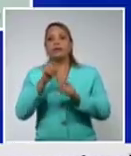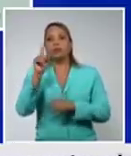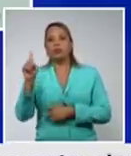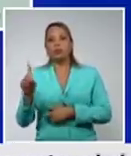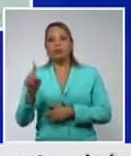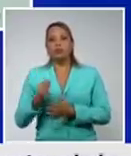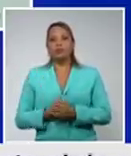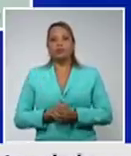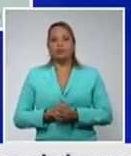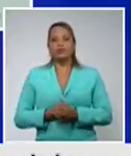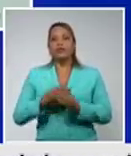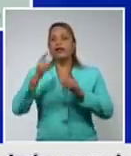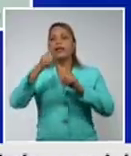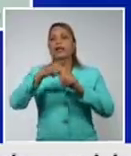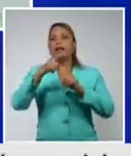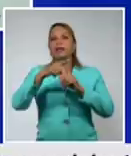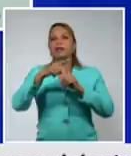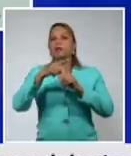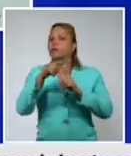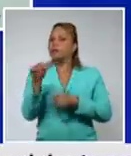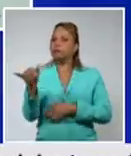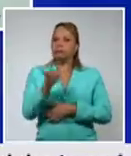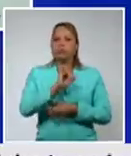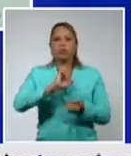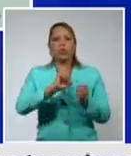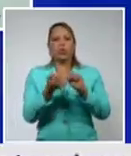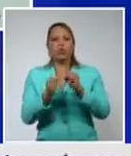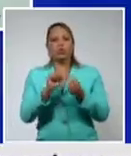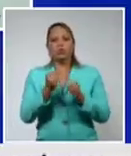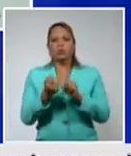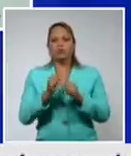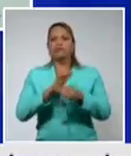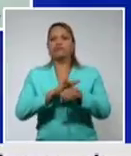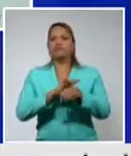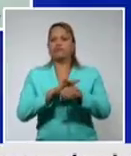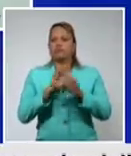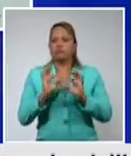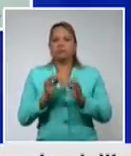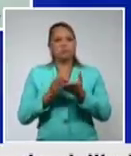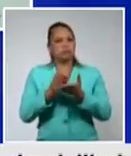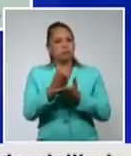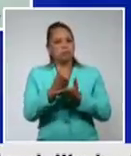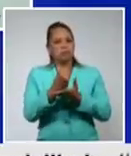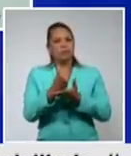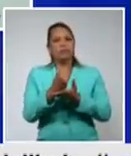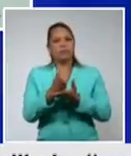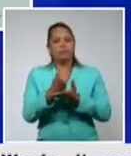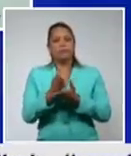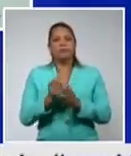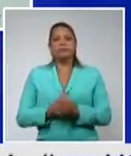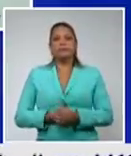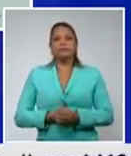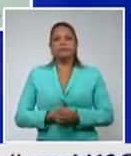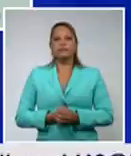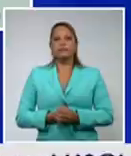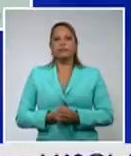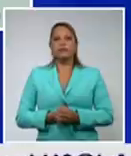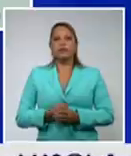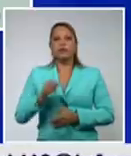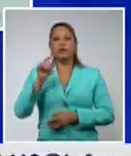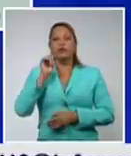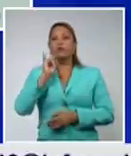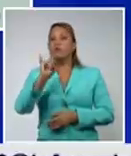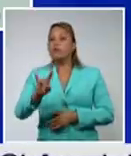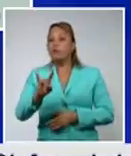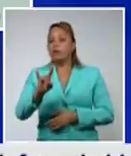Tunas mantiene el control de su enfermedad o de la enfermedad, 9 casos autóctonos